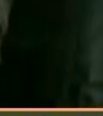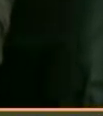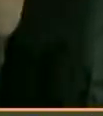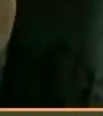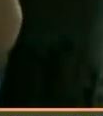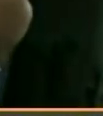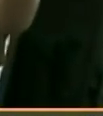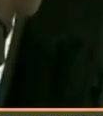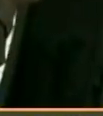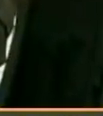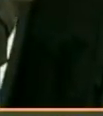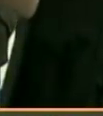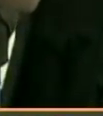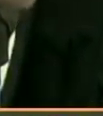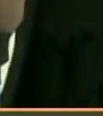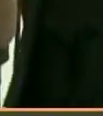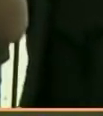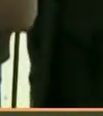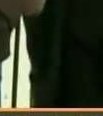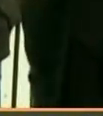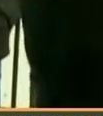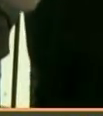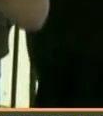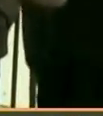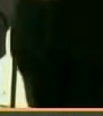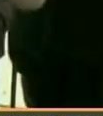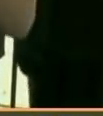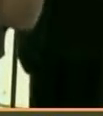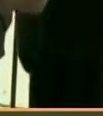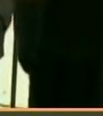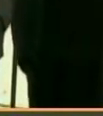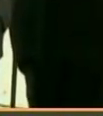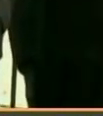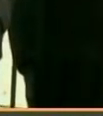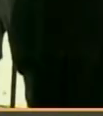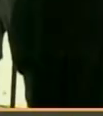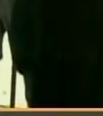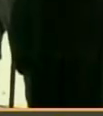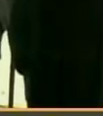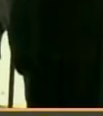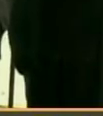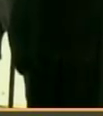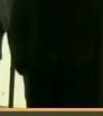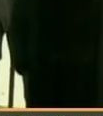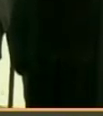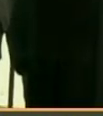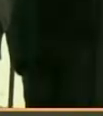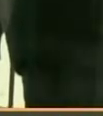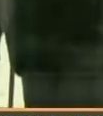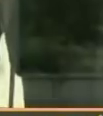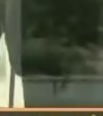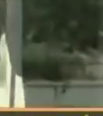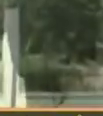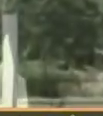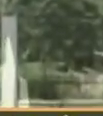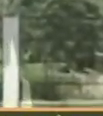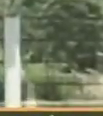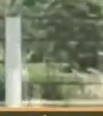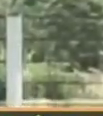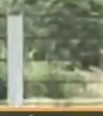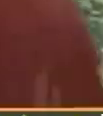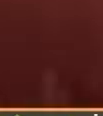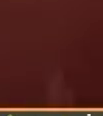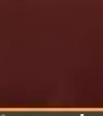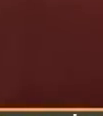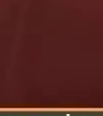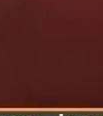este recorrido del inicio de la campaña electoral rumbo a los próximos comicios del 20 de mayo, realizando anuncios importantes también a todo el